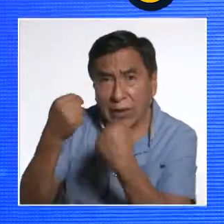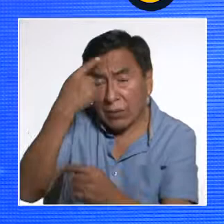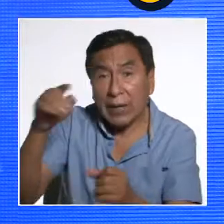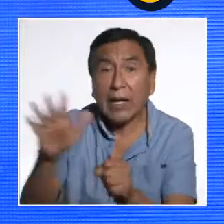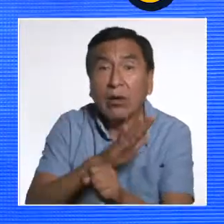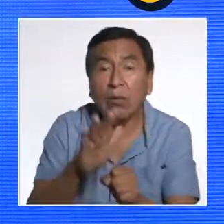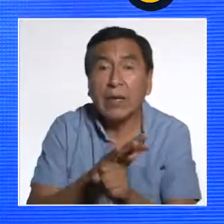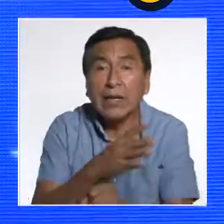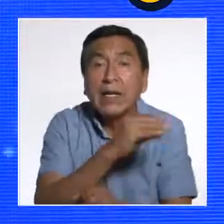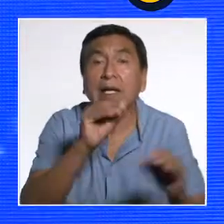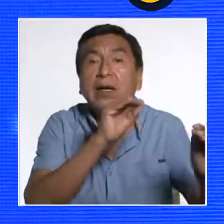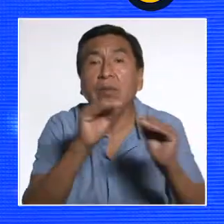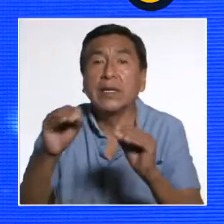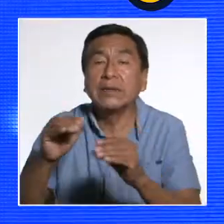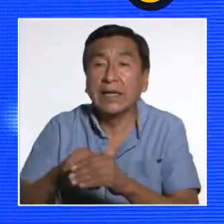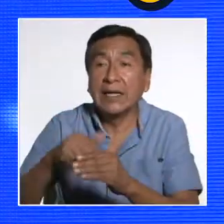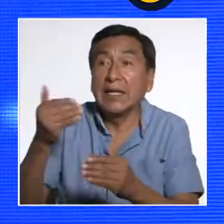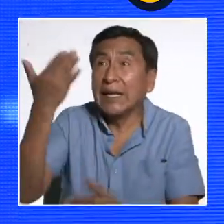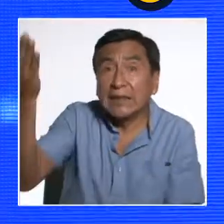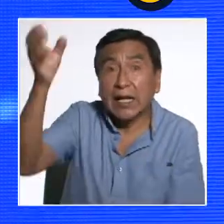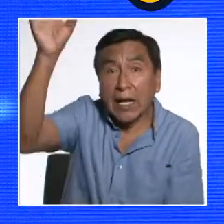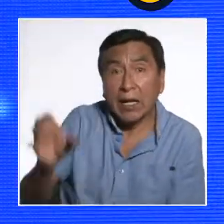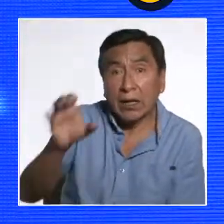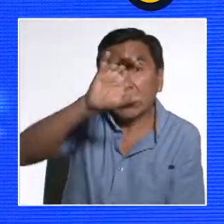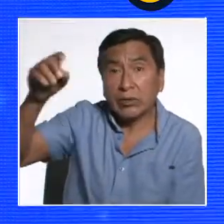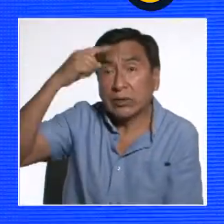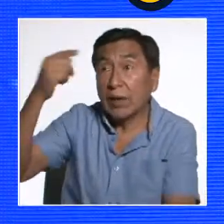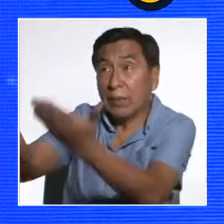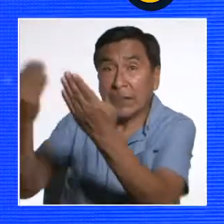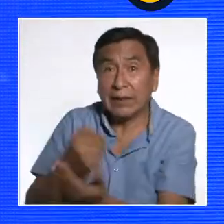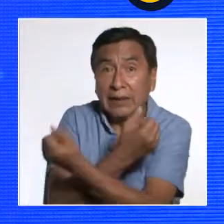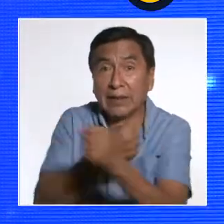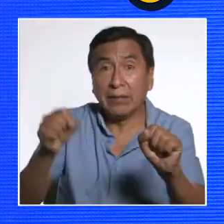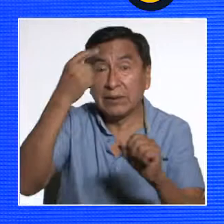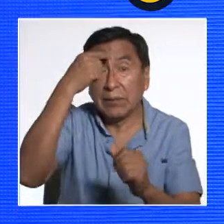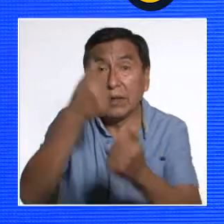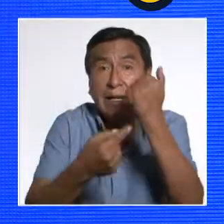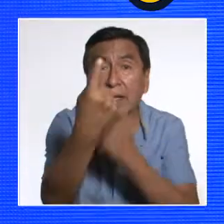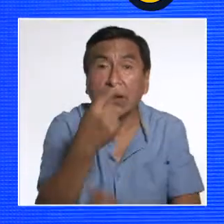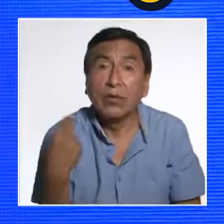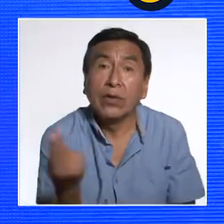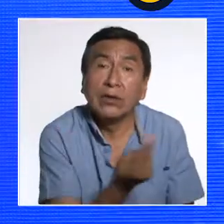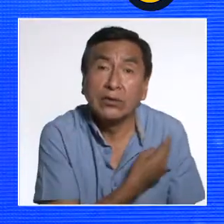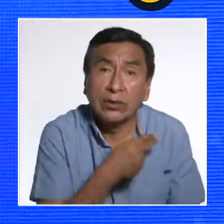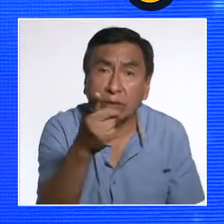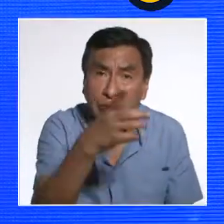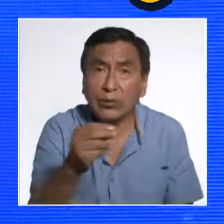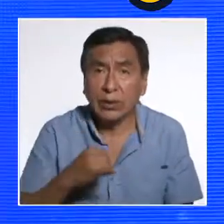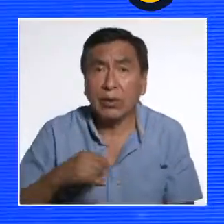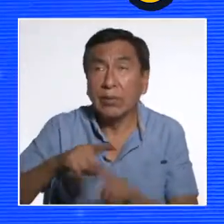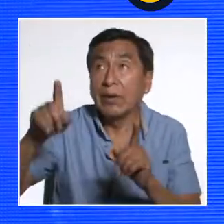cumplir y ponerse en esa cruz para traer salvación a cada uno de nosotros. Pero